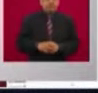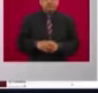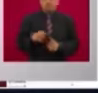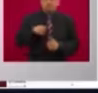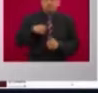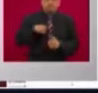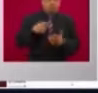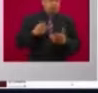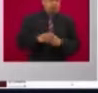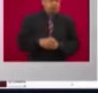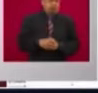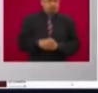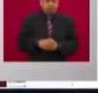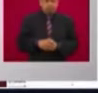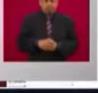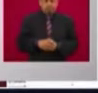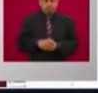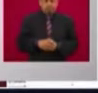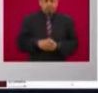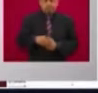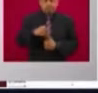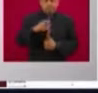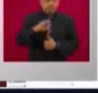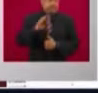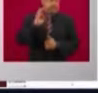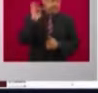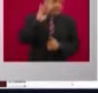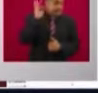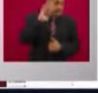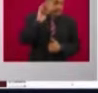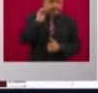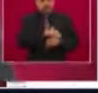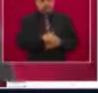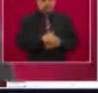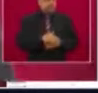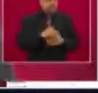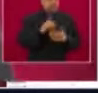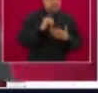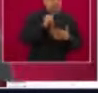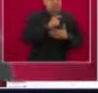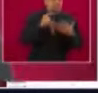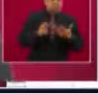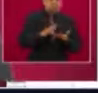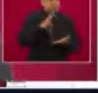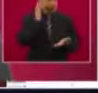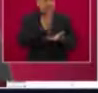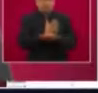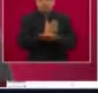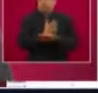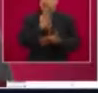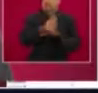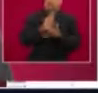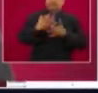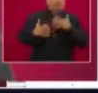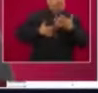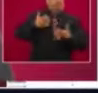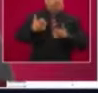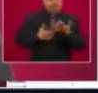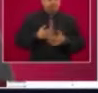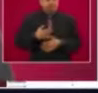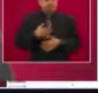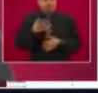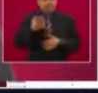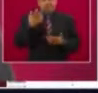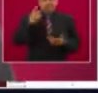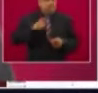el punto de vista del poder, cuidando sus pautas publicitarias, sus relaciones institucionales. Entonces, cuando el presidente señala a